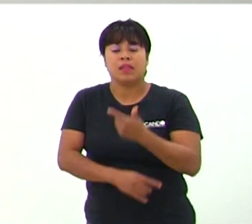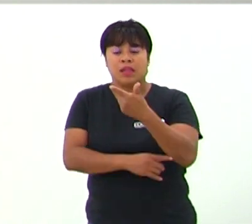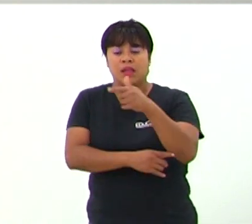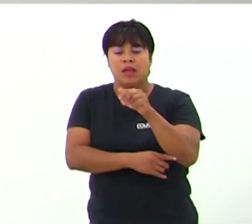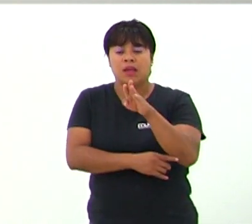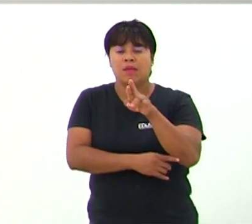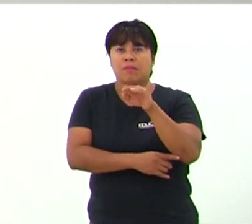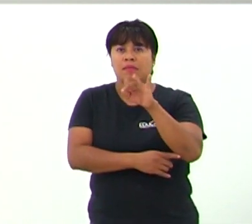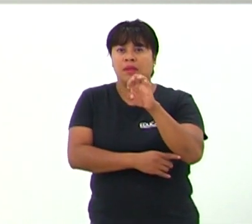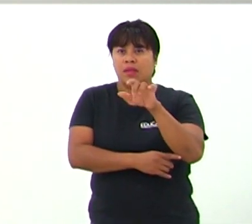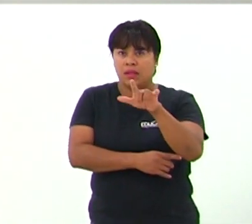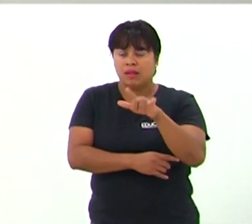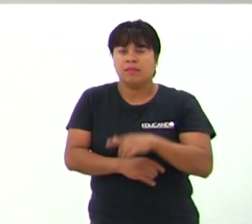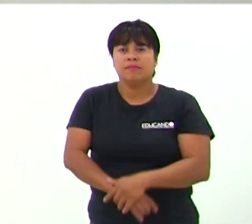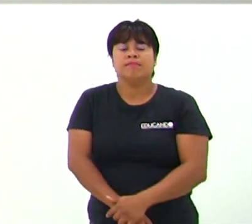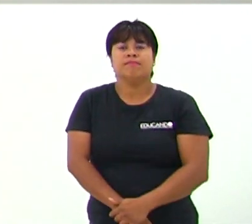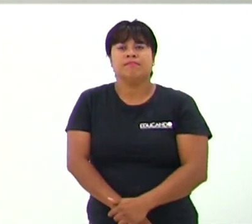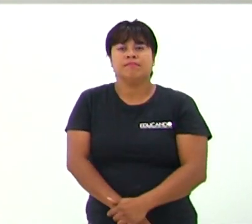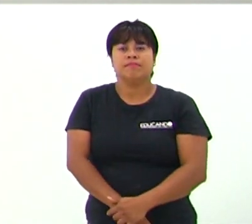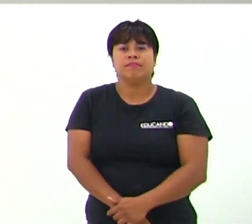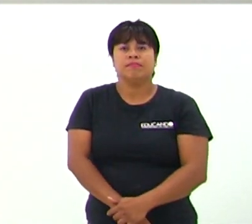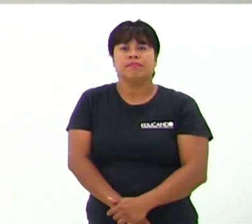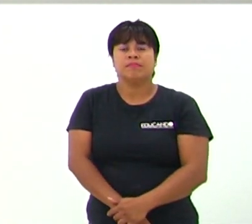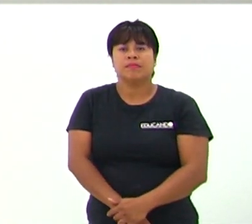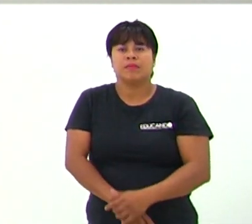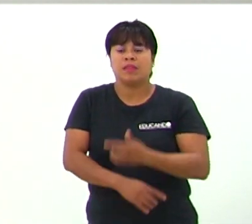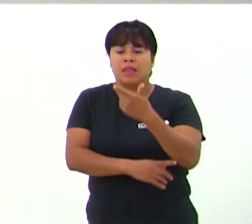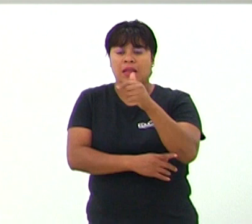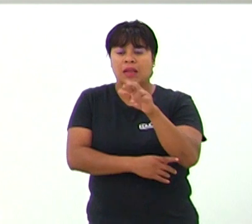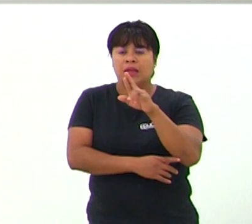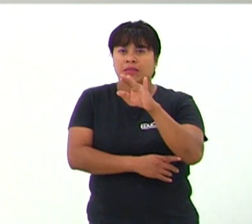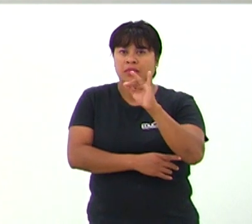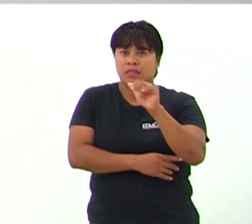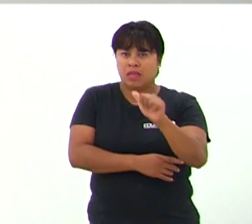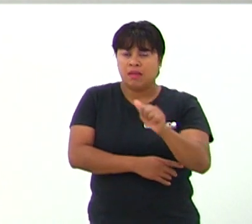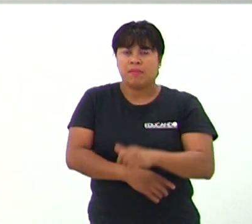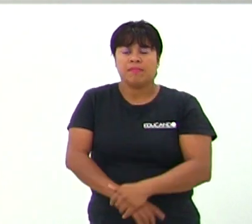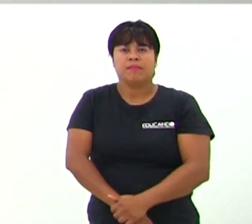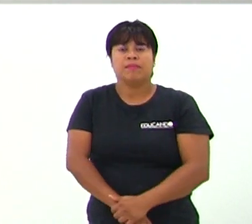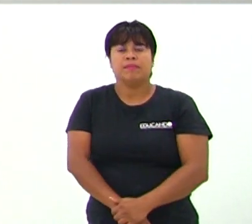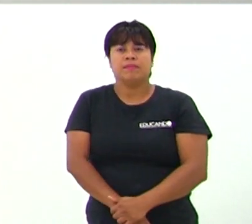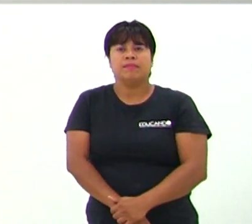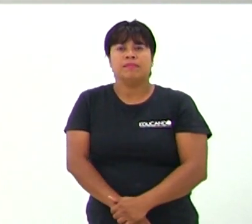Gabriel, bien, García